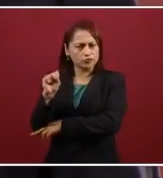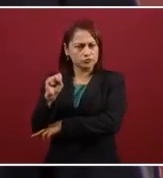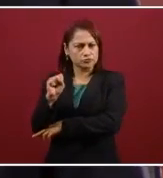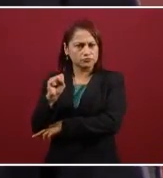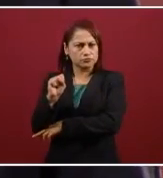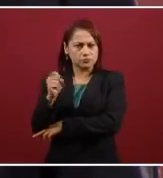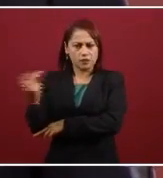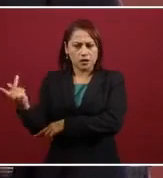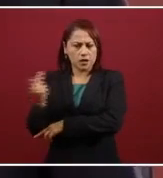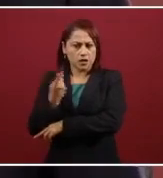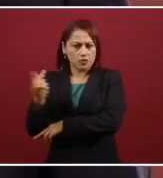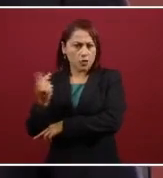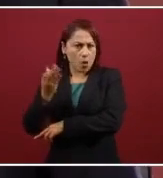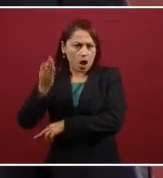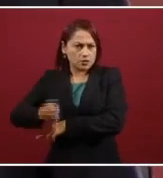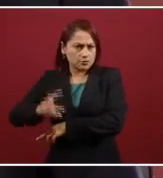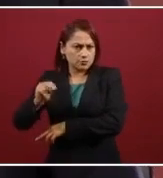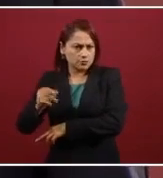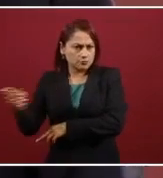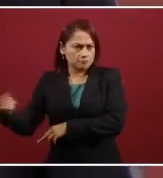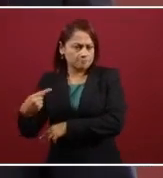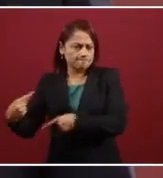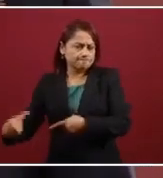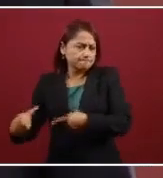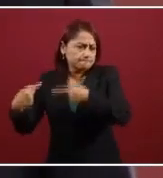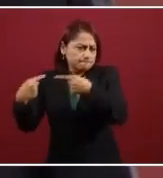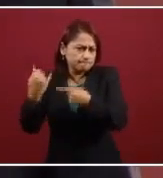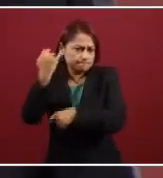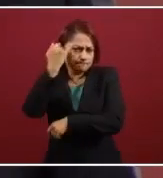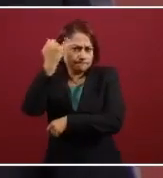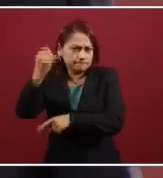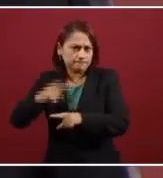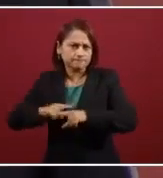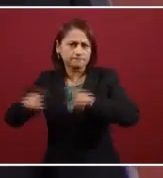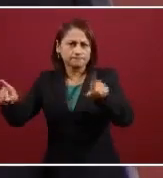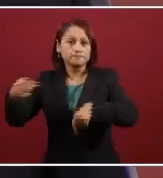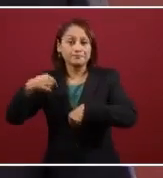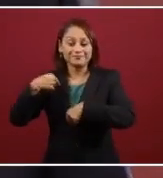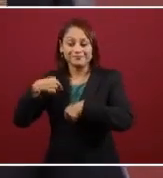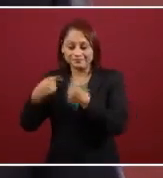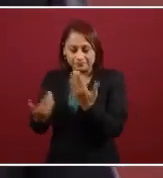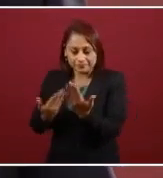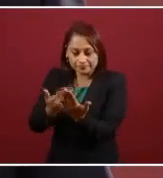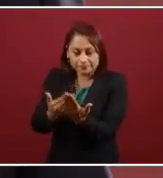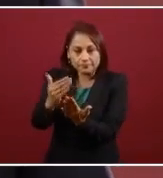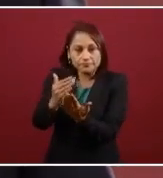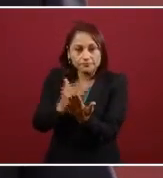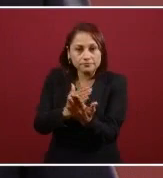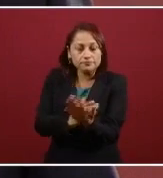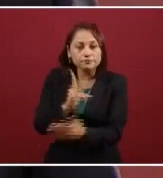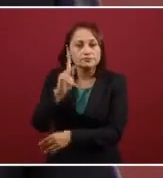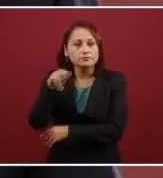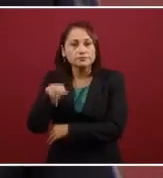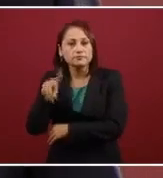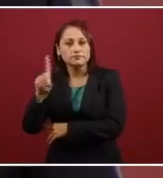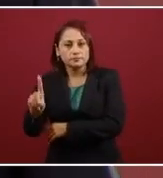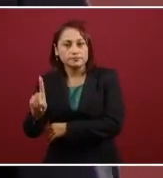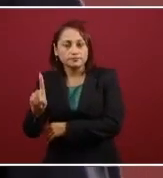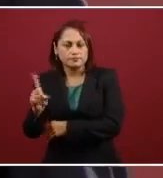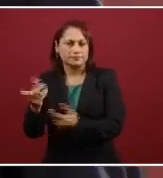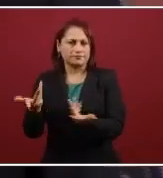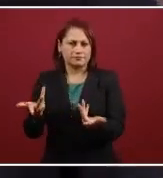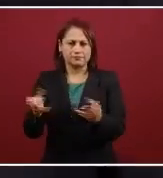sea, tuvimos diferencias. Les hablaba yo del plan de desarrollo, imagínense lo que es eso, que me